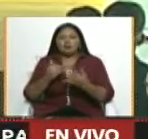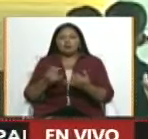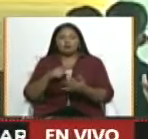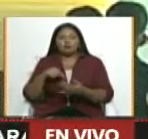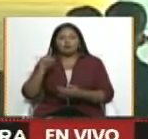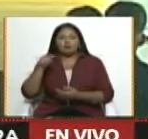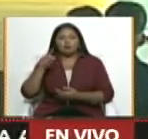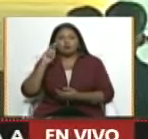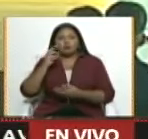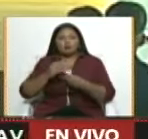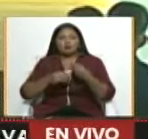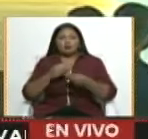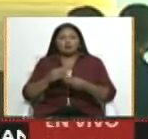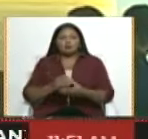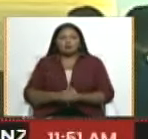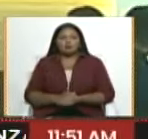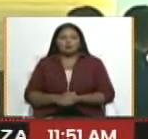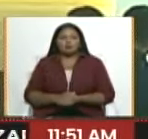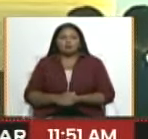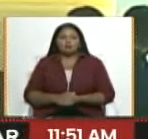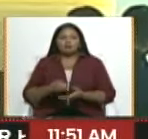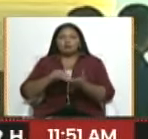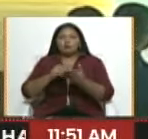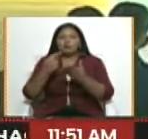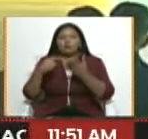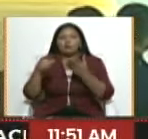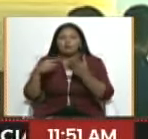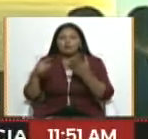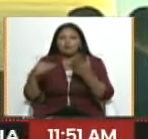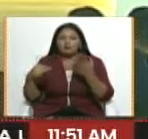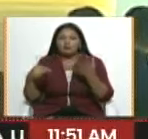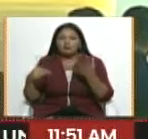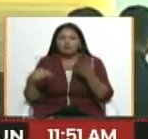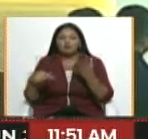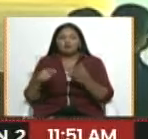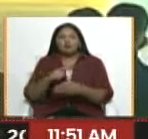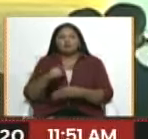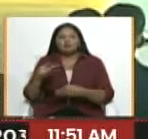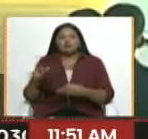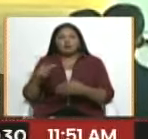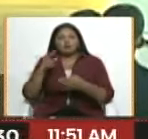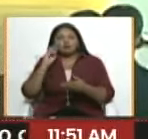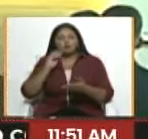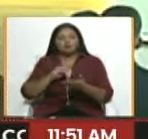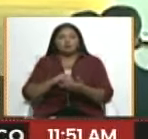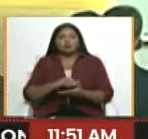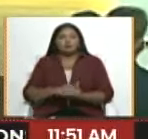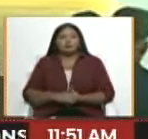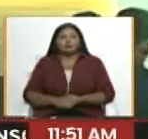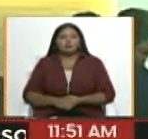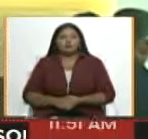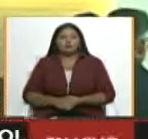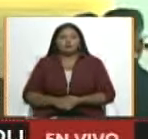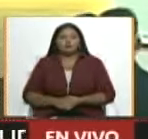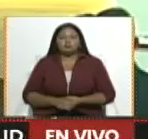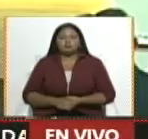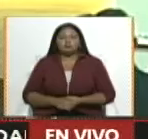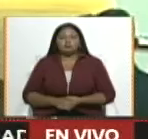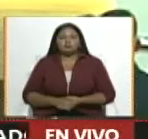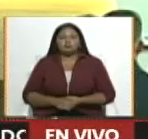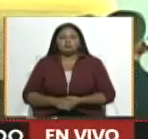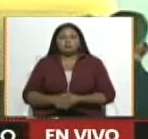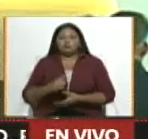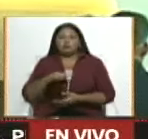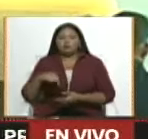ser, las postulaciones de los distintos candidatos, como establece la normativa